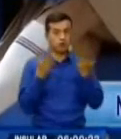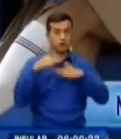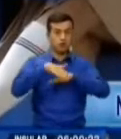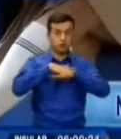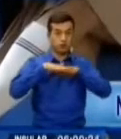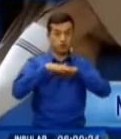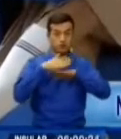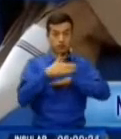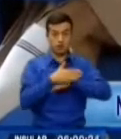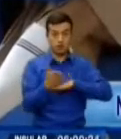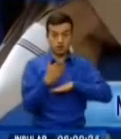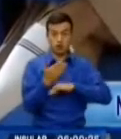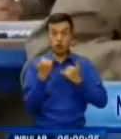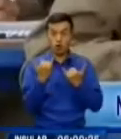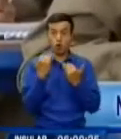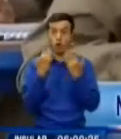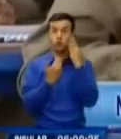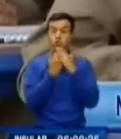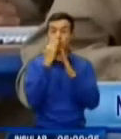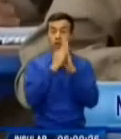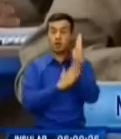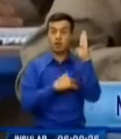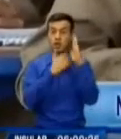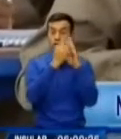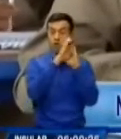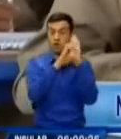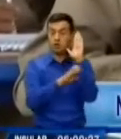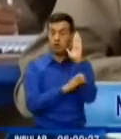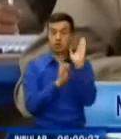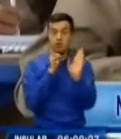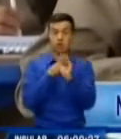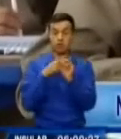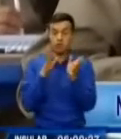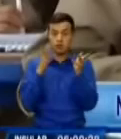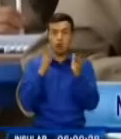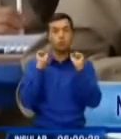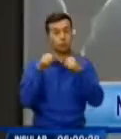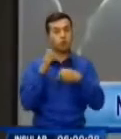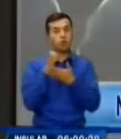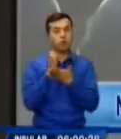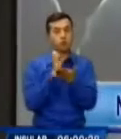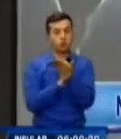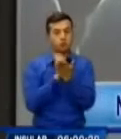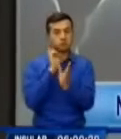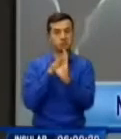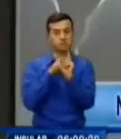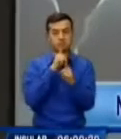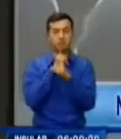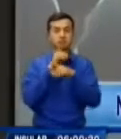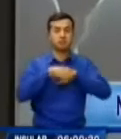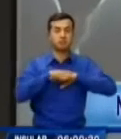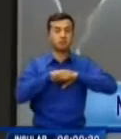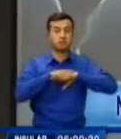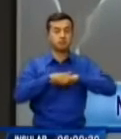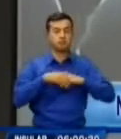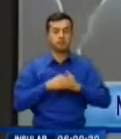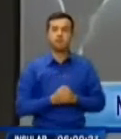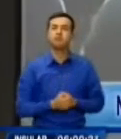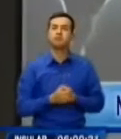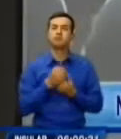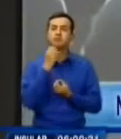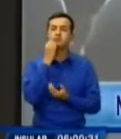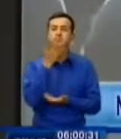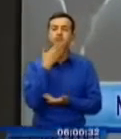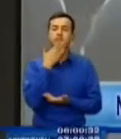no entrarían en esta nueva malla podrán desde el próximo año acceder a cursos de inglés. La presentación del plan se hizo con la